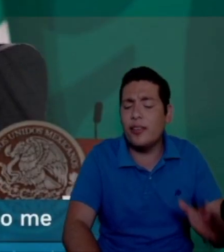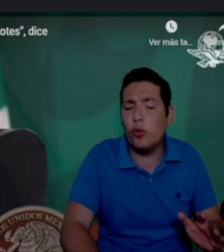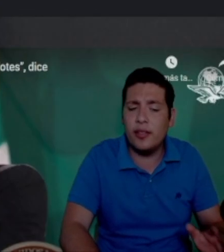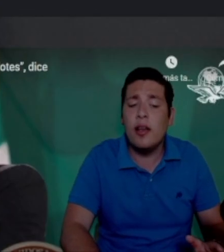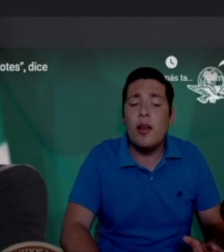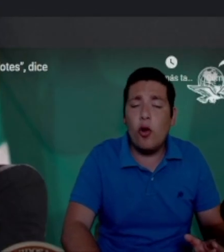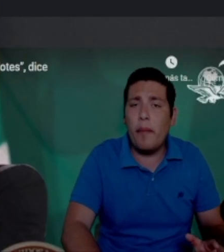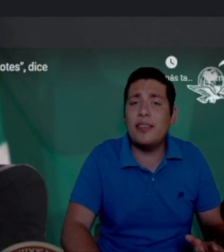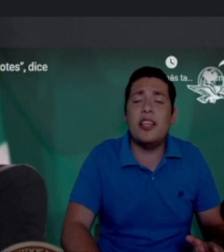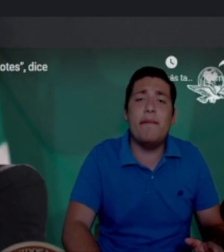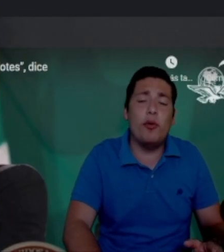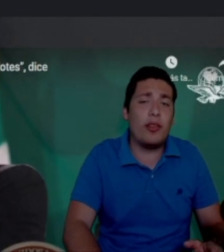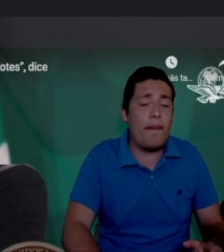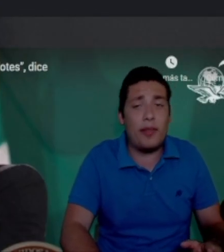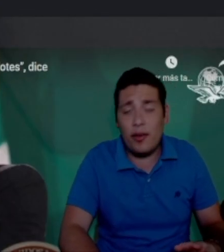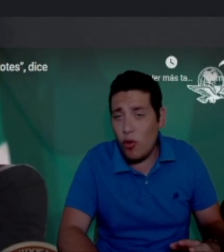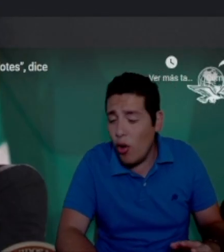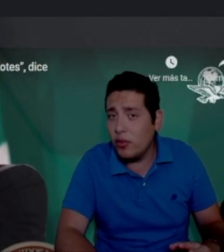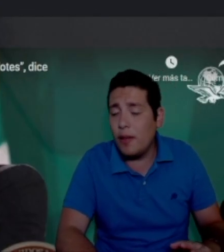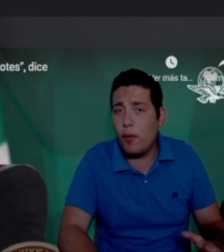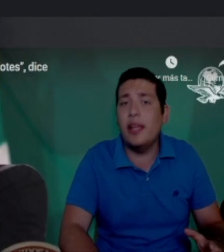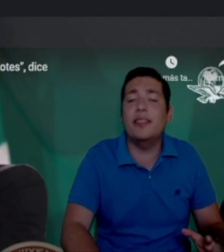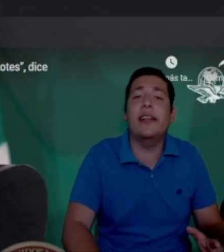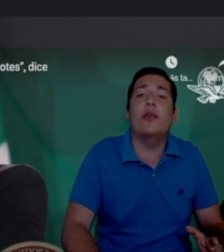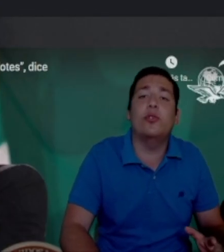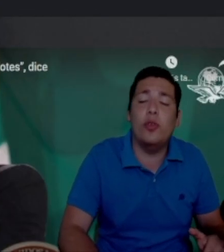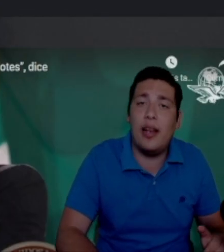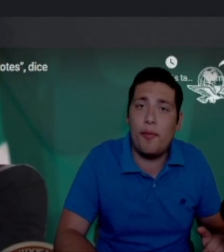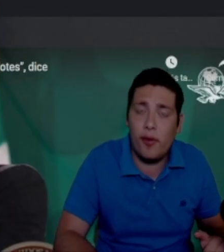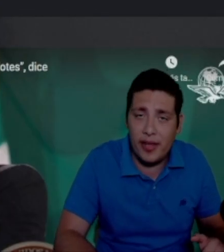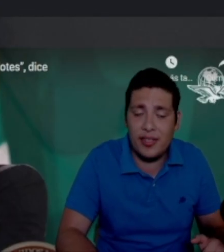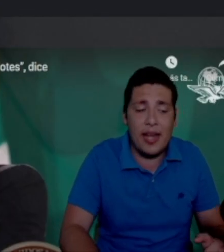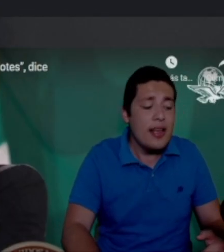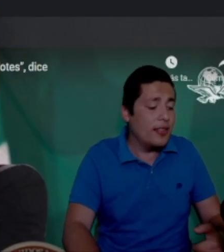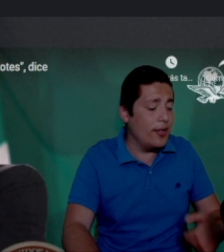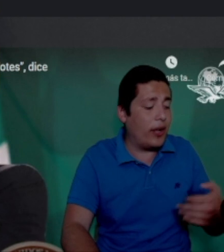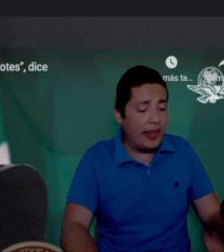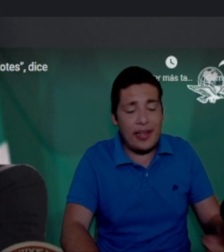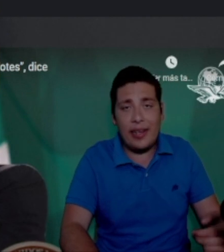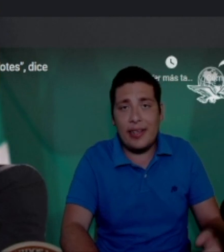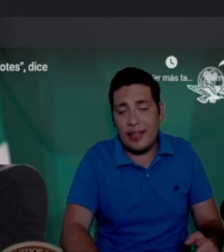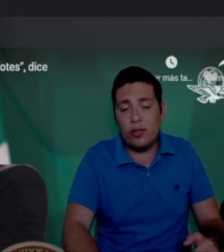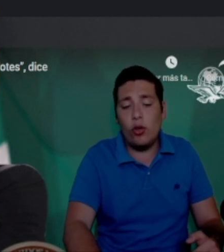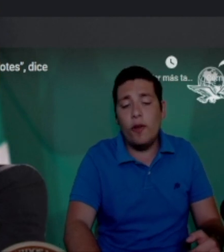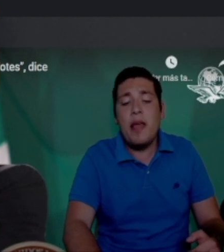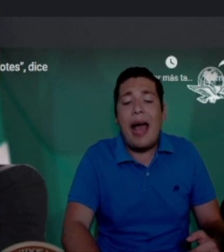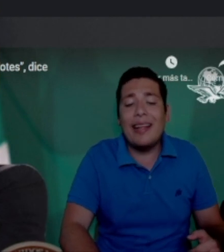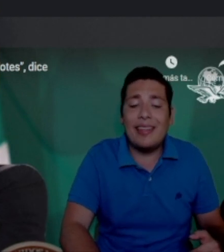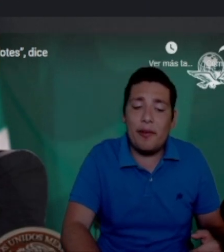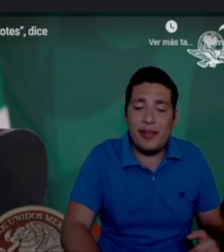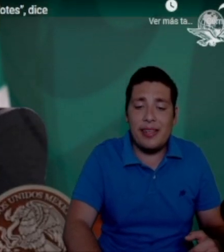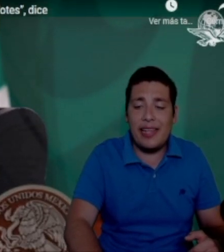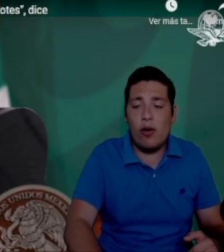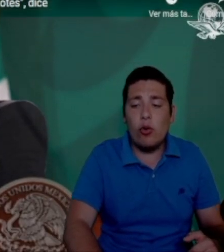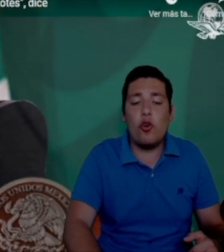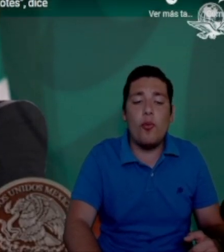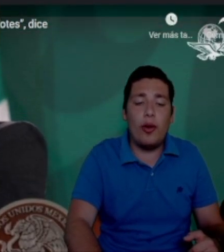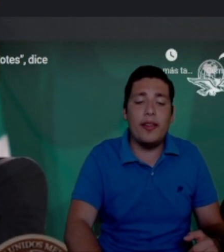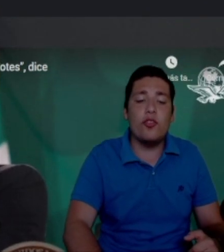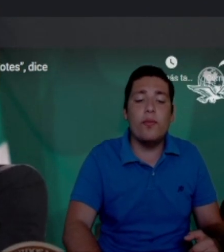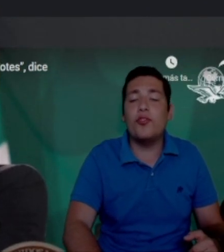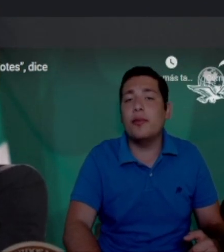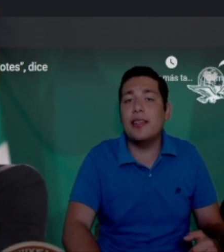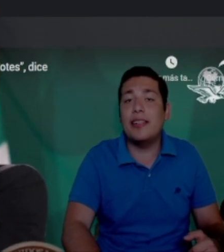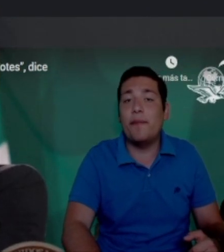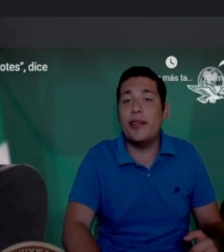escuchados y eso es lo más importante. No se puede hacer el uso de la violencia, sino que tiene que ser todo a través del diálogo, como